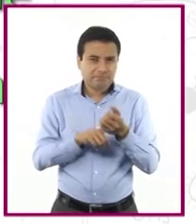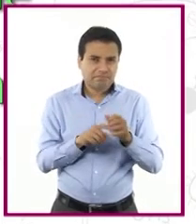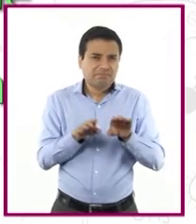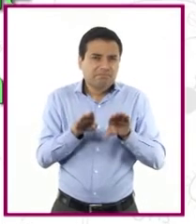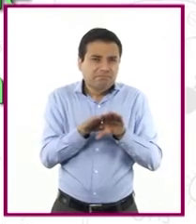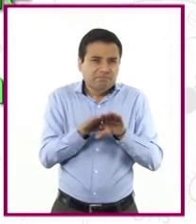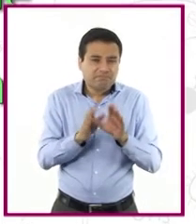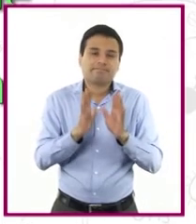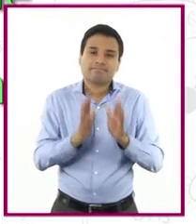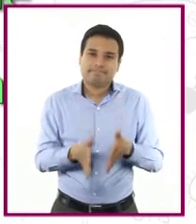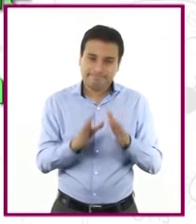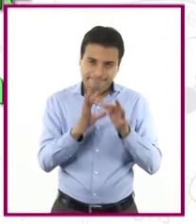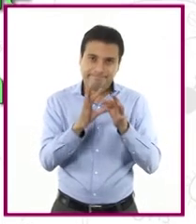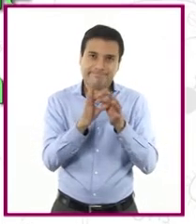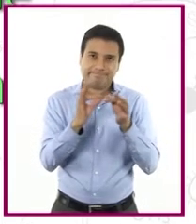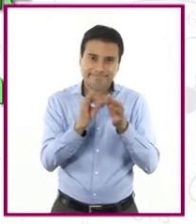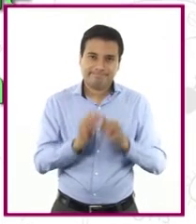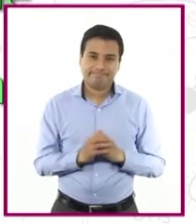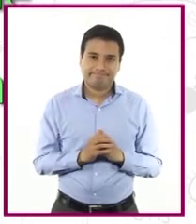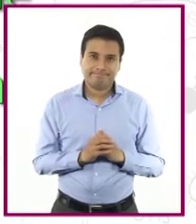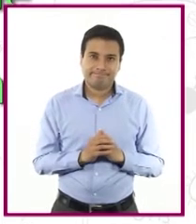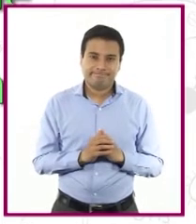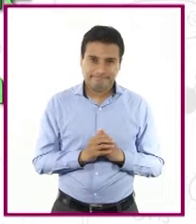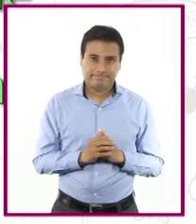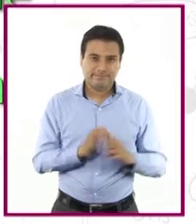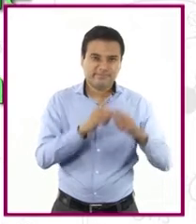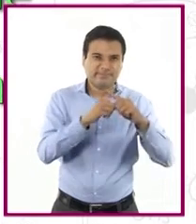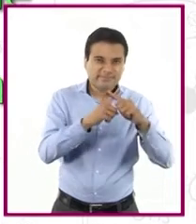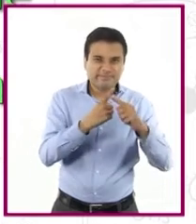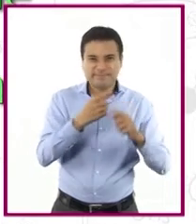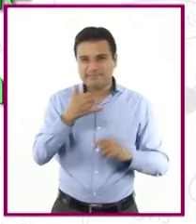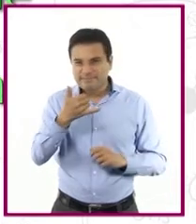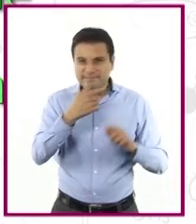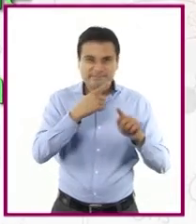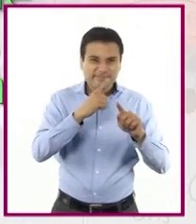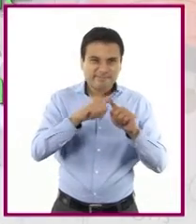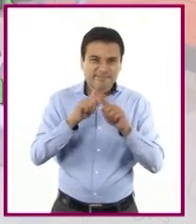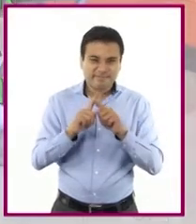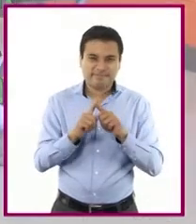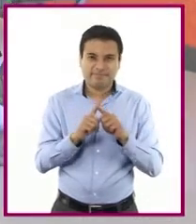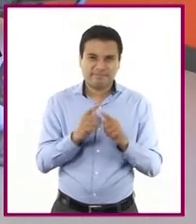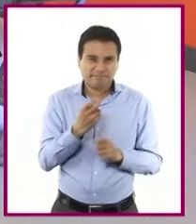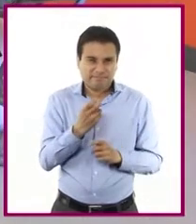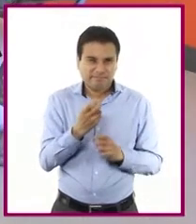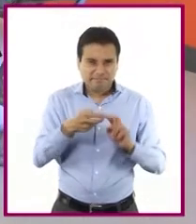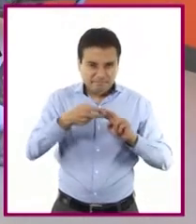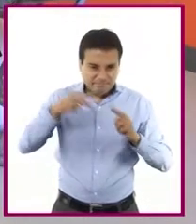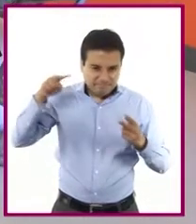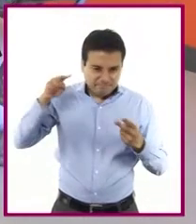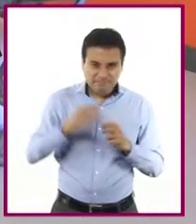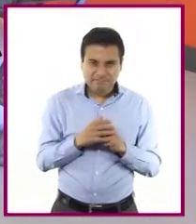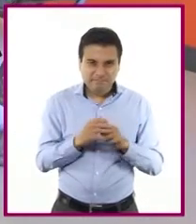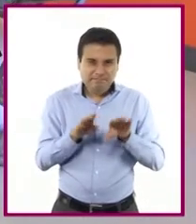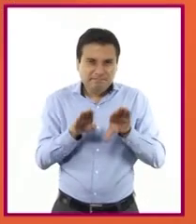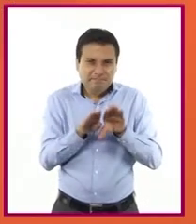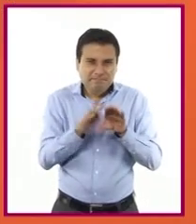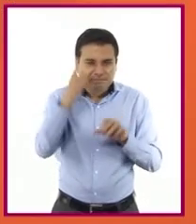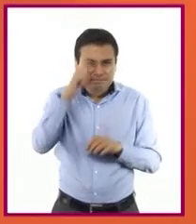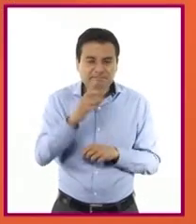básicas. Describir la importancia de los cromosomas y valorar las implicaciones de la manipulación genética.